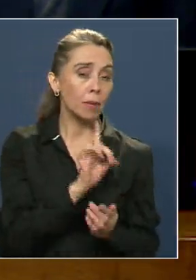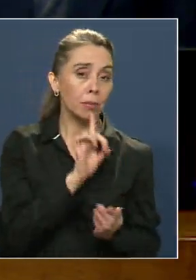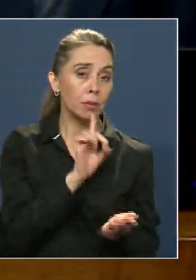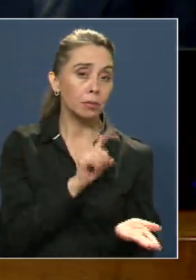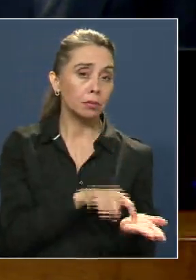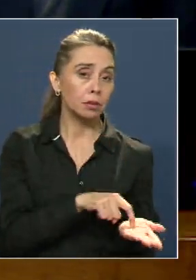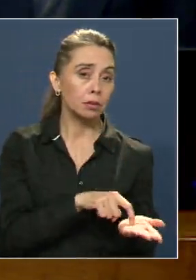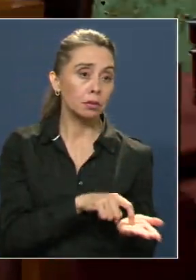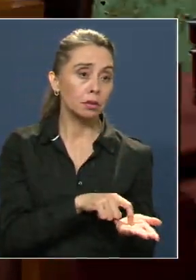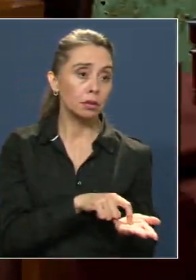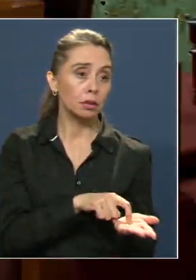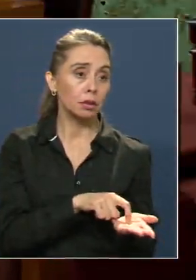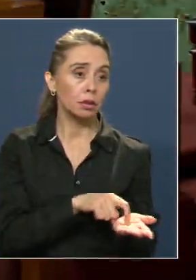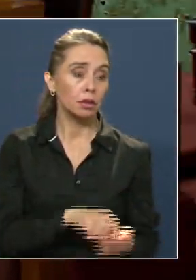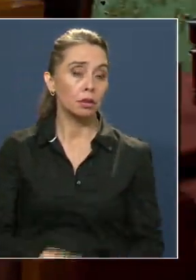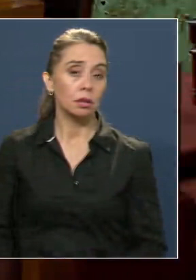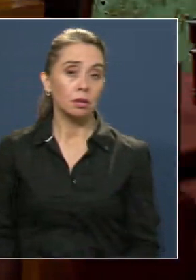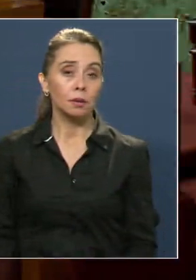mitad, no